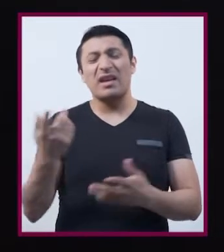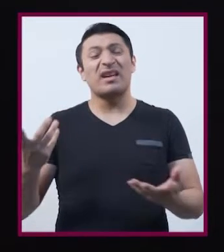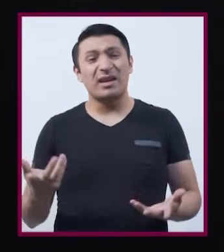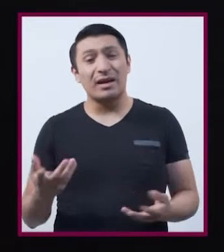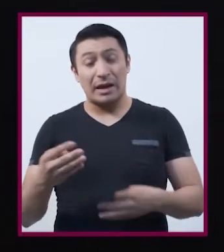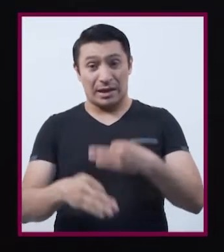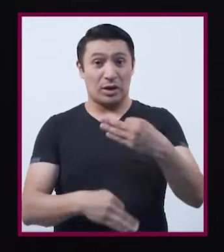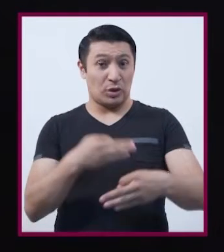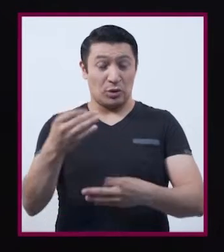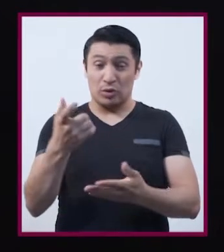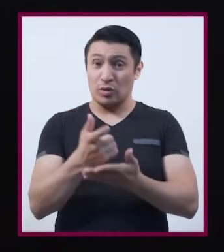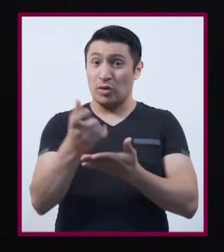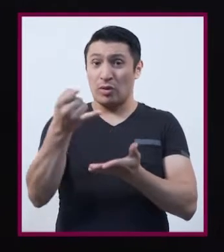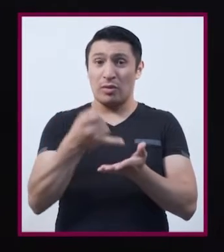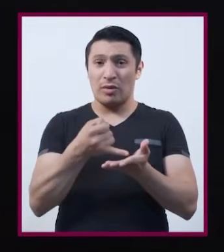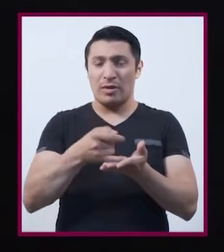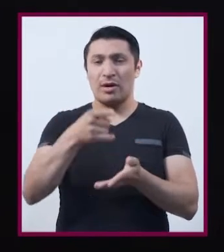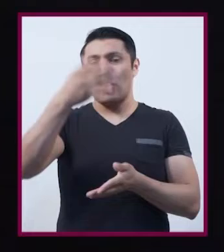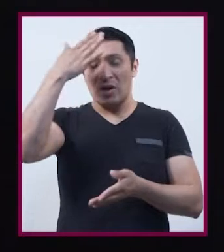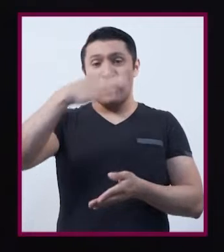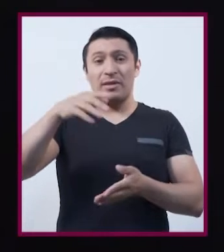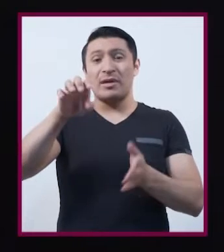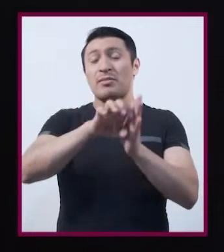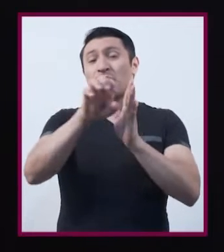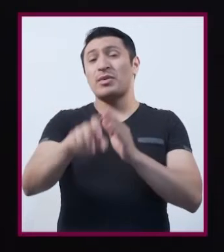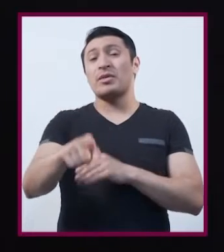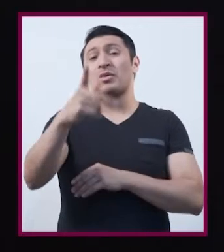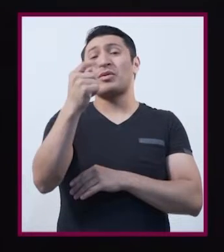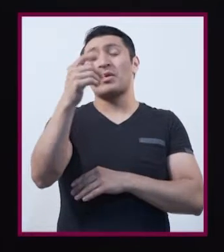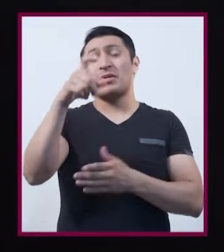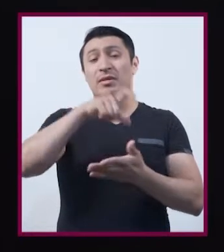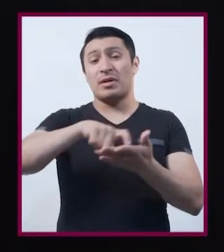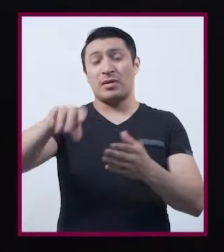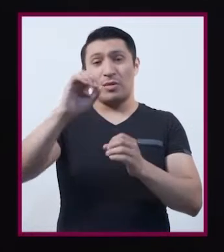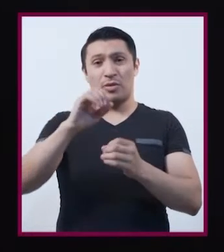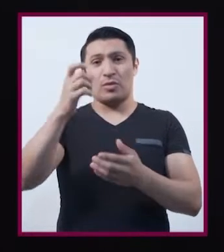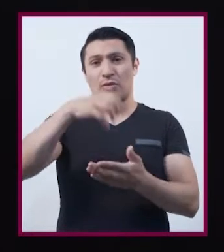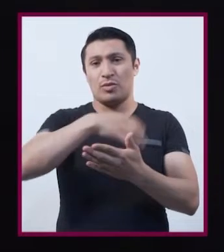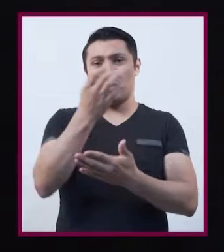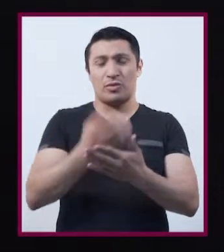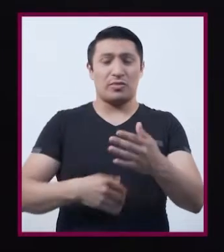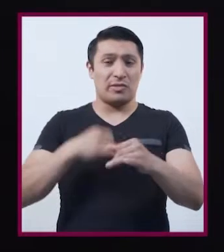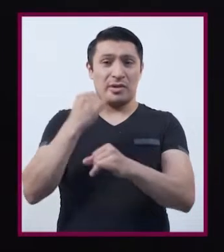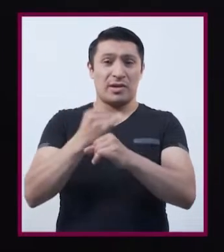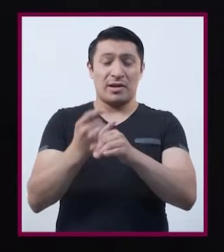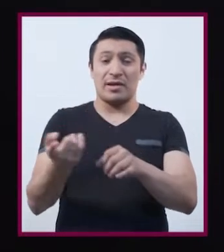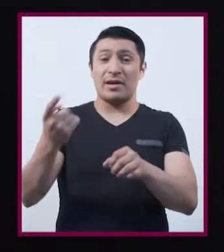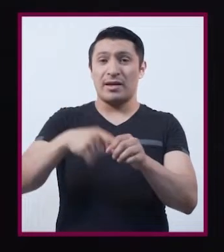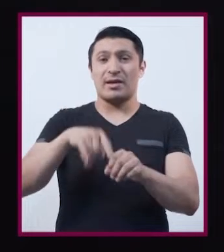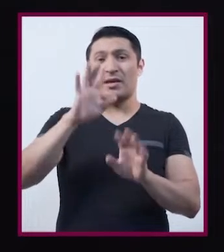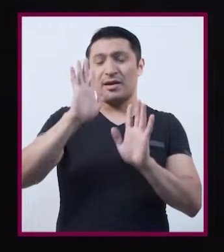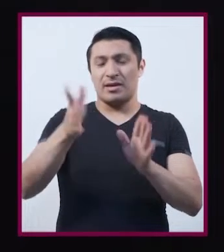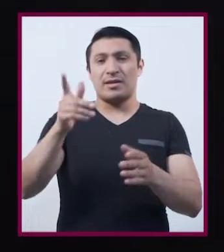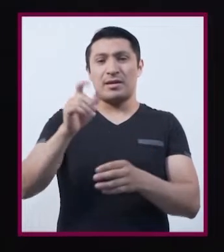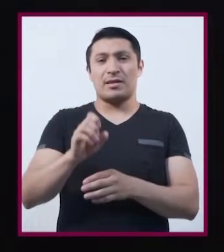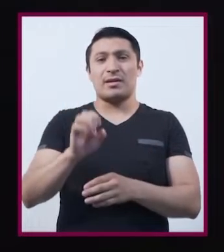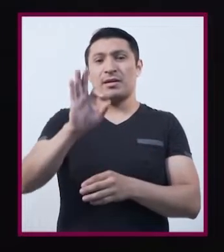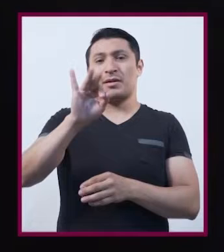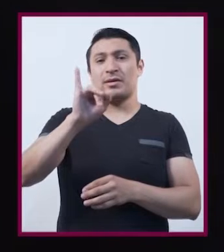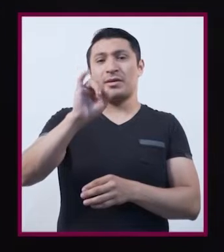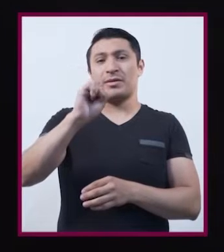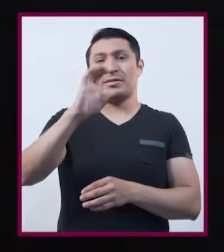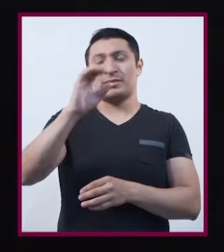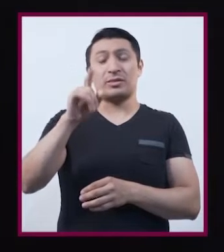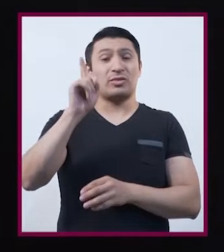¿Para qué pagamos impuestos? Todo mundo lo hace. ¿Sabías, por ejemplo, que al comprar una televisión o contratar una conexión a internet